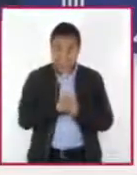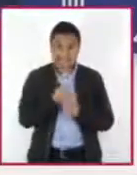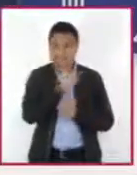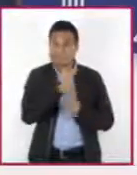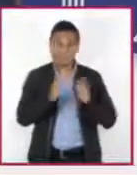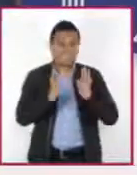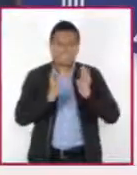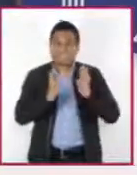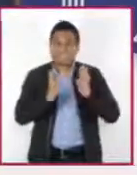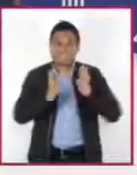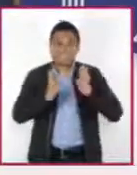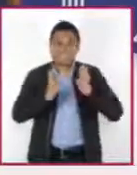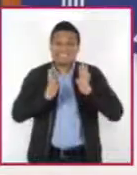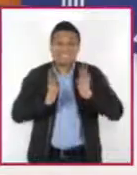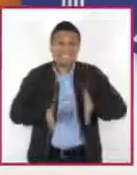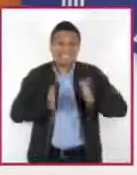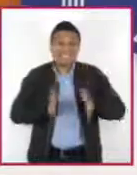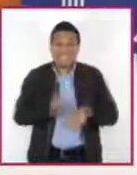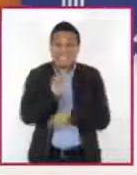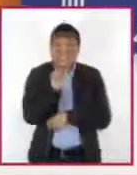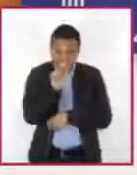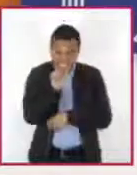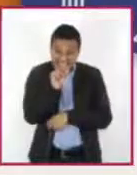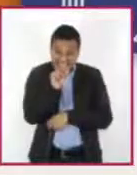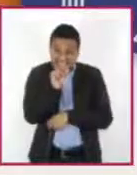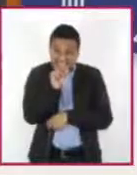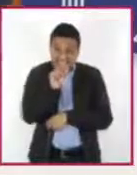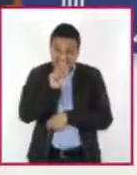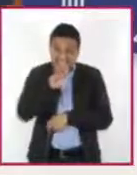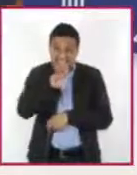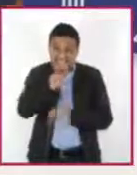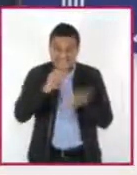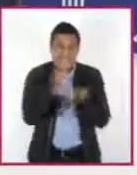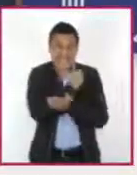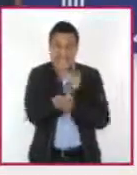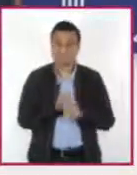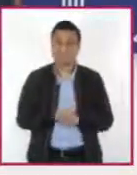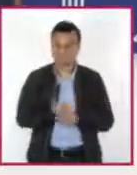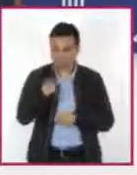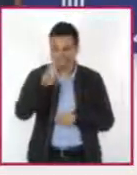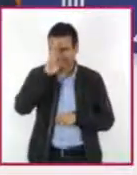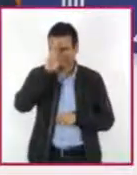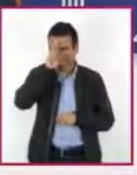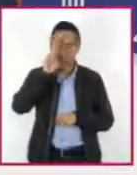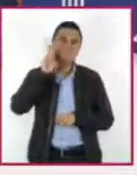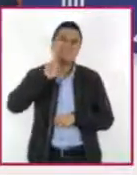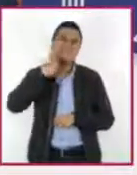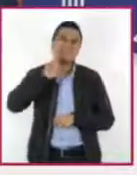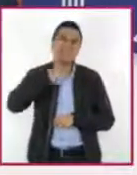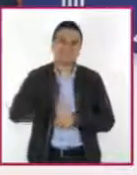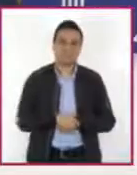un ganador, así que casi, casi. Pónganse las pilas, todavía pueden. ¿Estamos a? Sí.